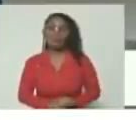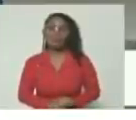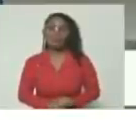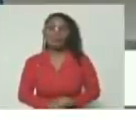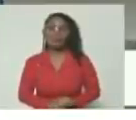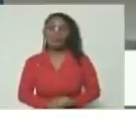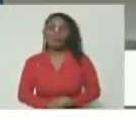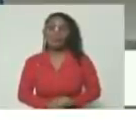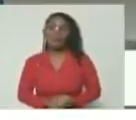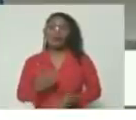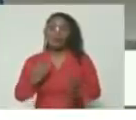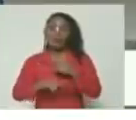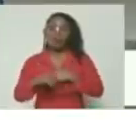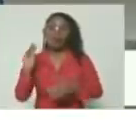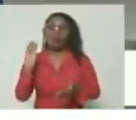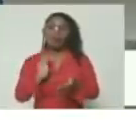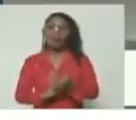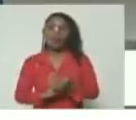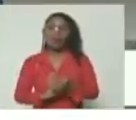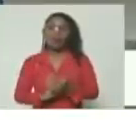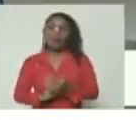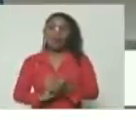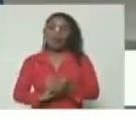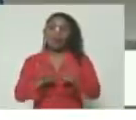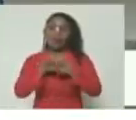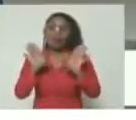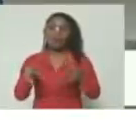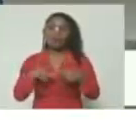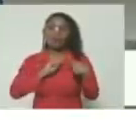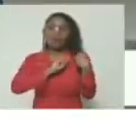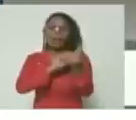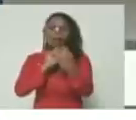Vamos a instalar una mesa de diálogo con los noruegos en México.